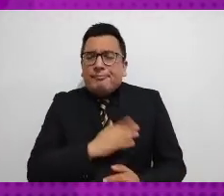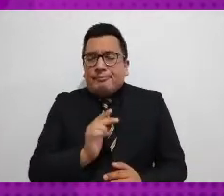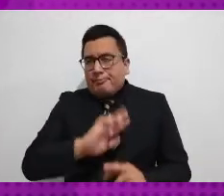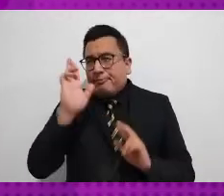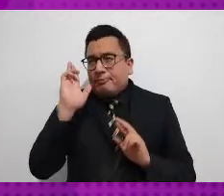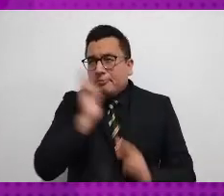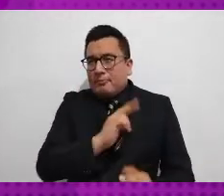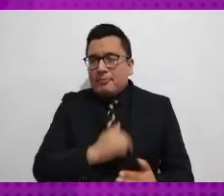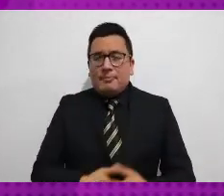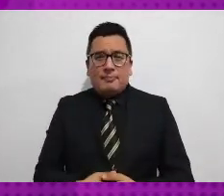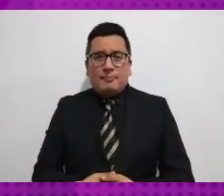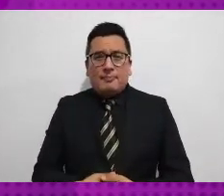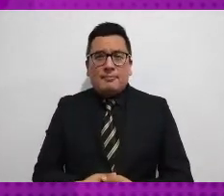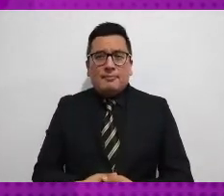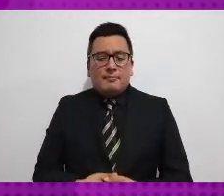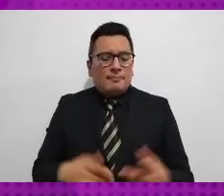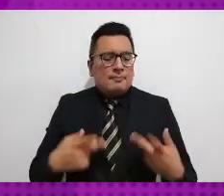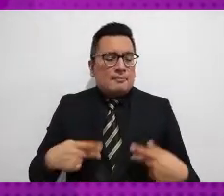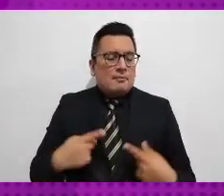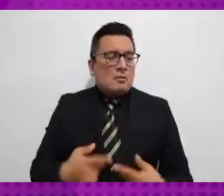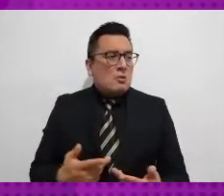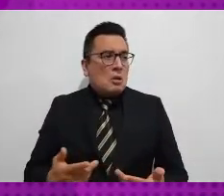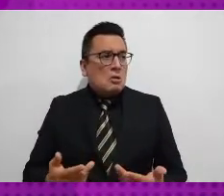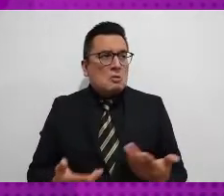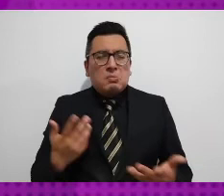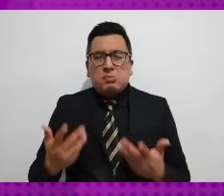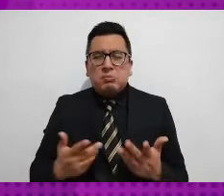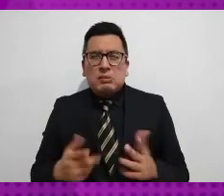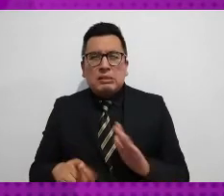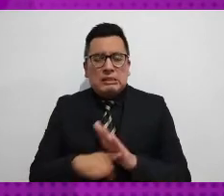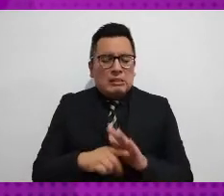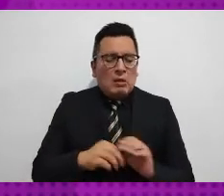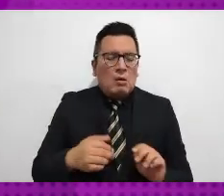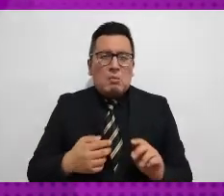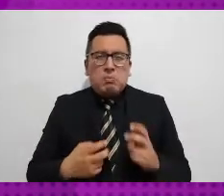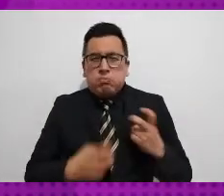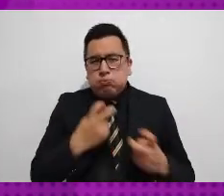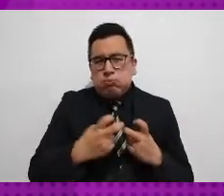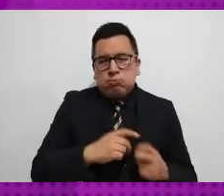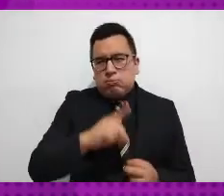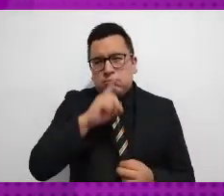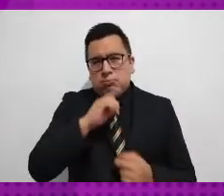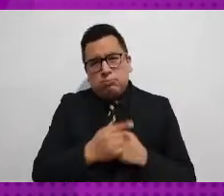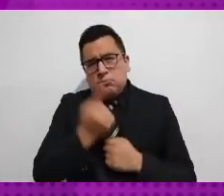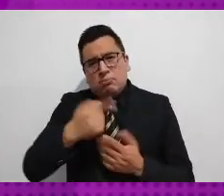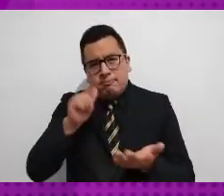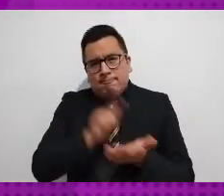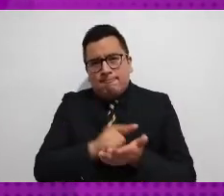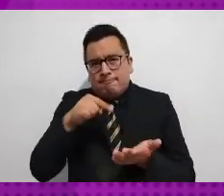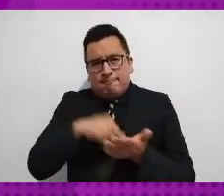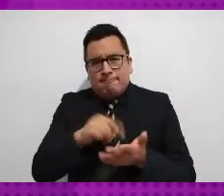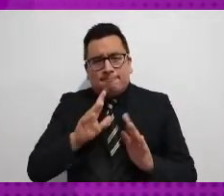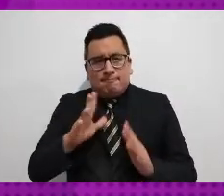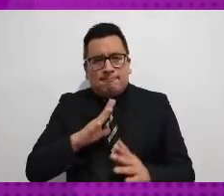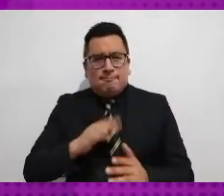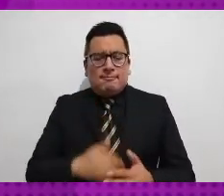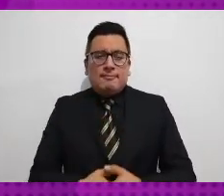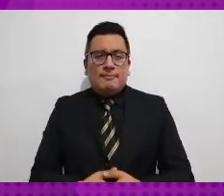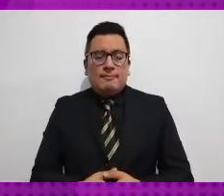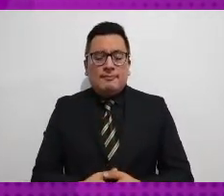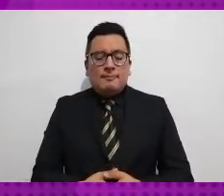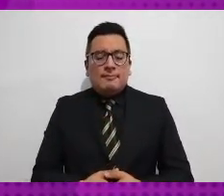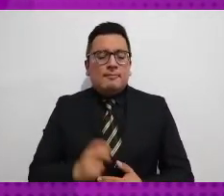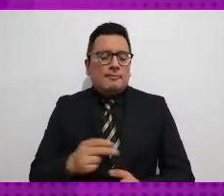posibilidades de que la sociedad reaccione de manera negativa o te ataque al ser parte de la diversidad. Y eso sí lo hemos